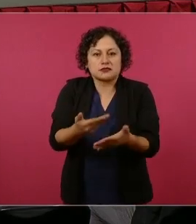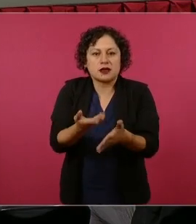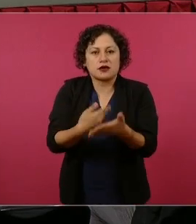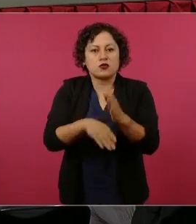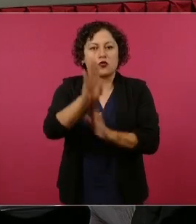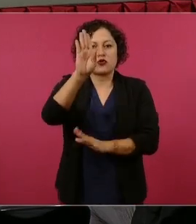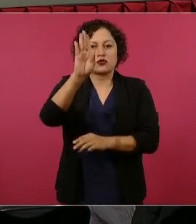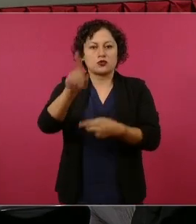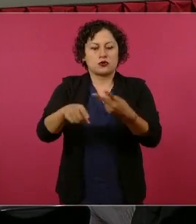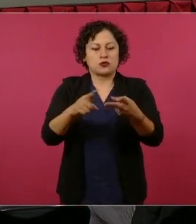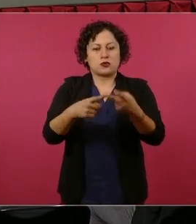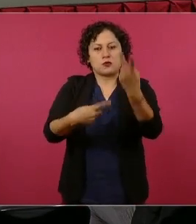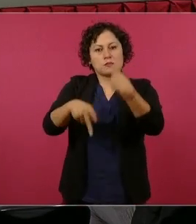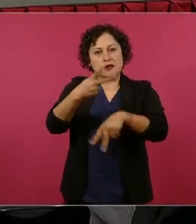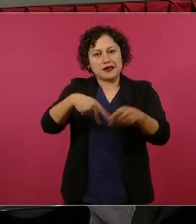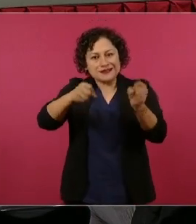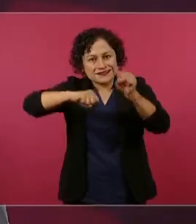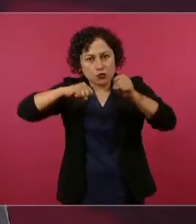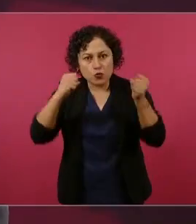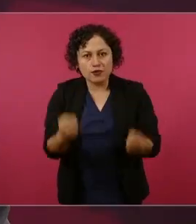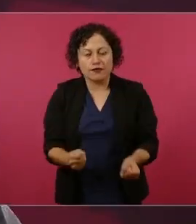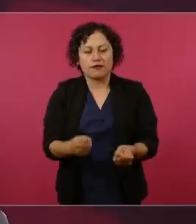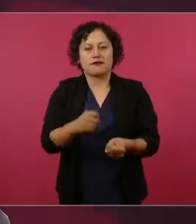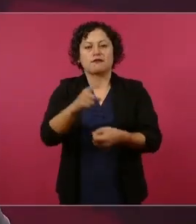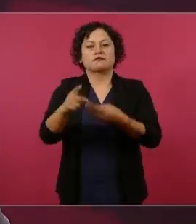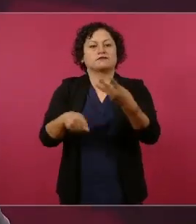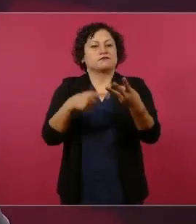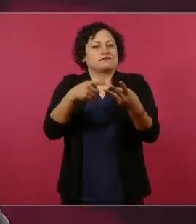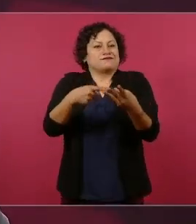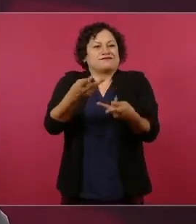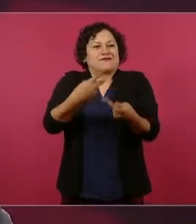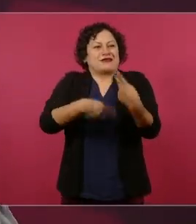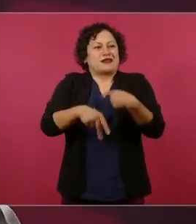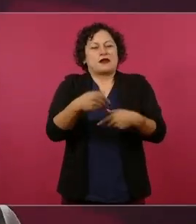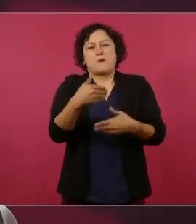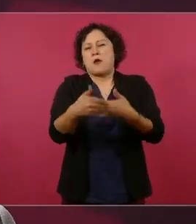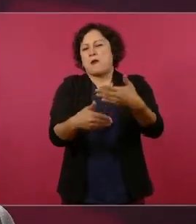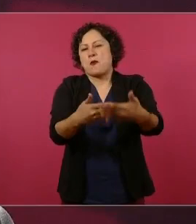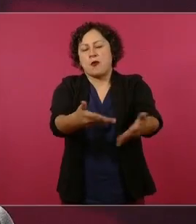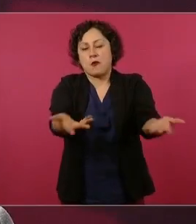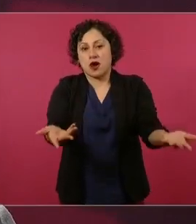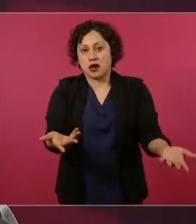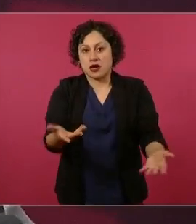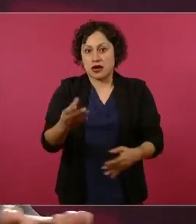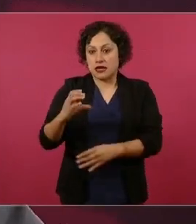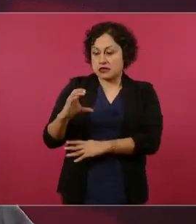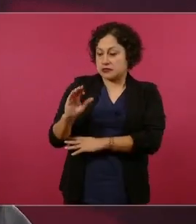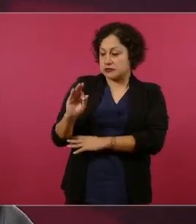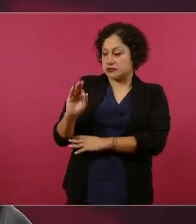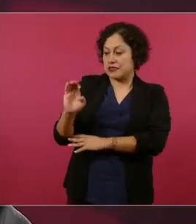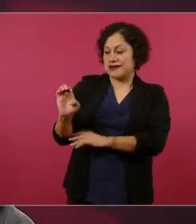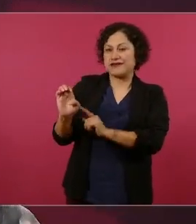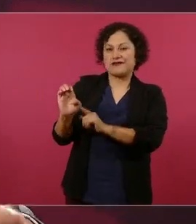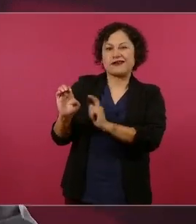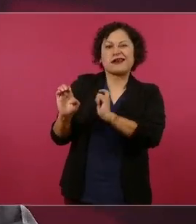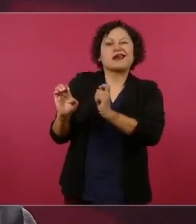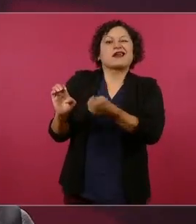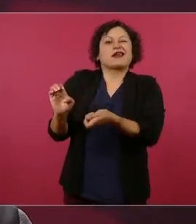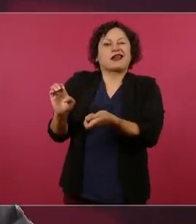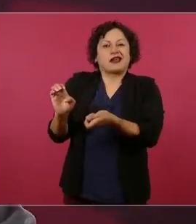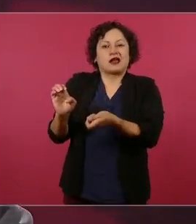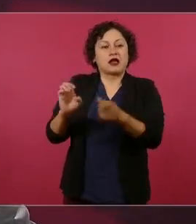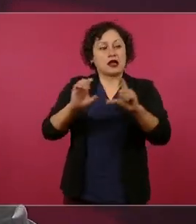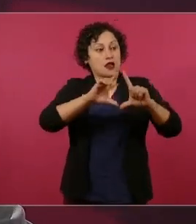CFE constituye las venas, las arterias y la sangre que